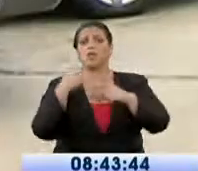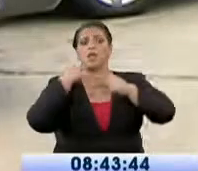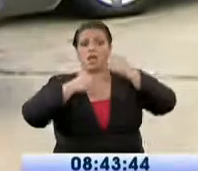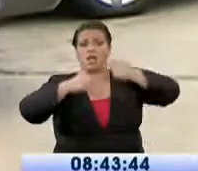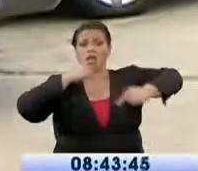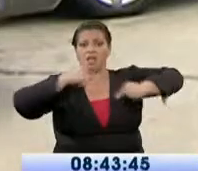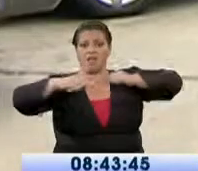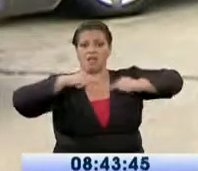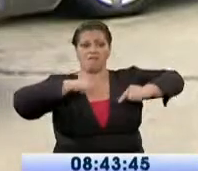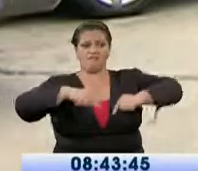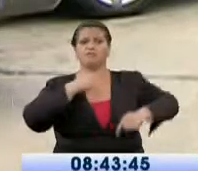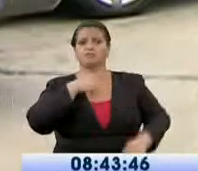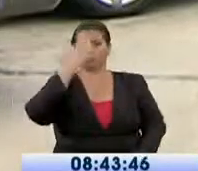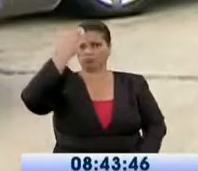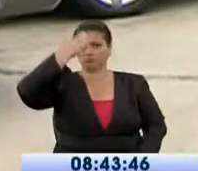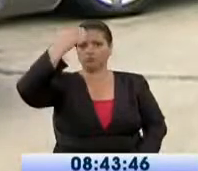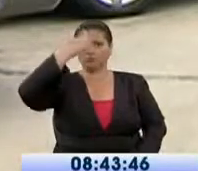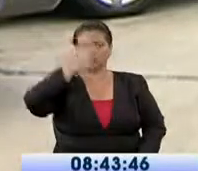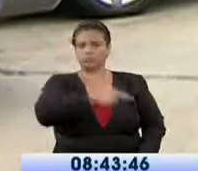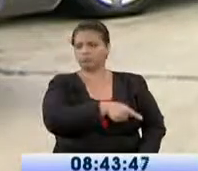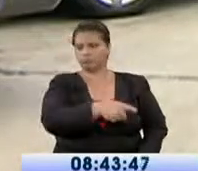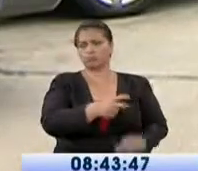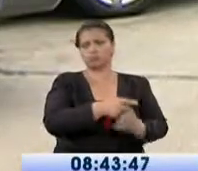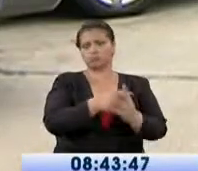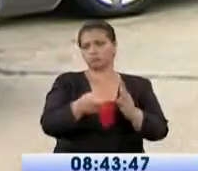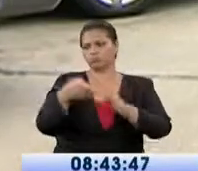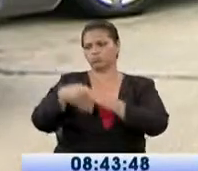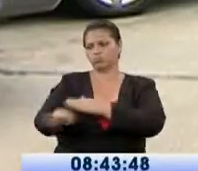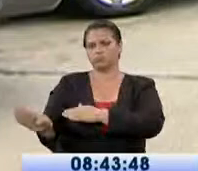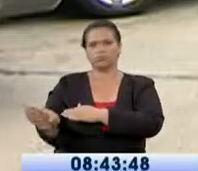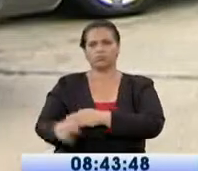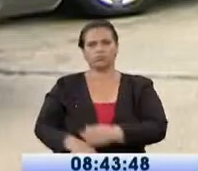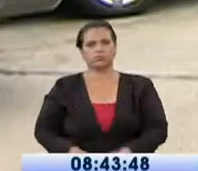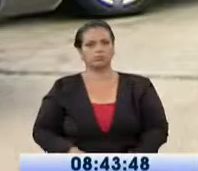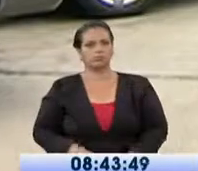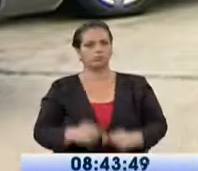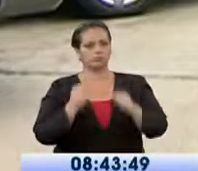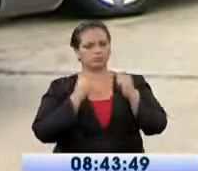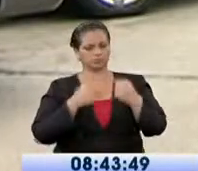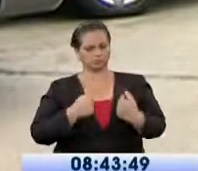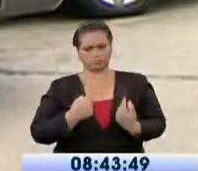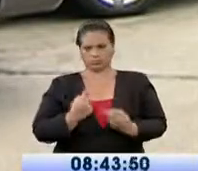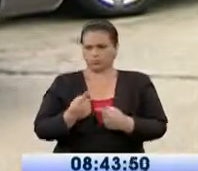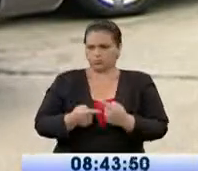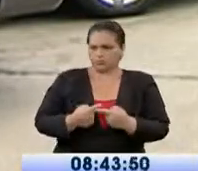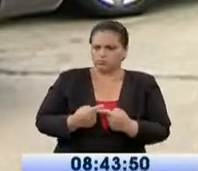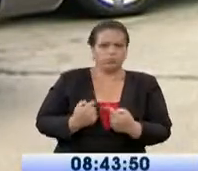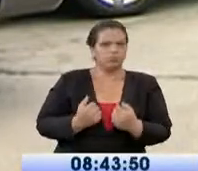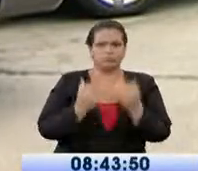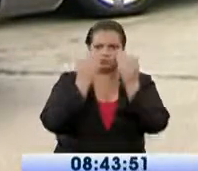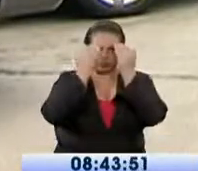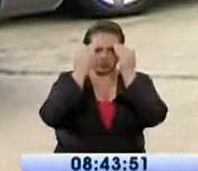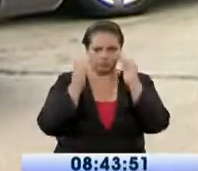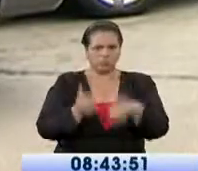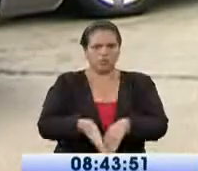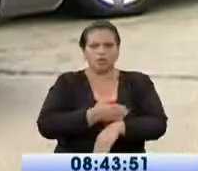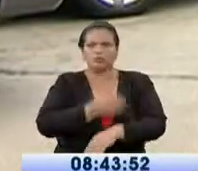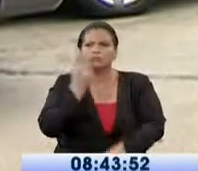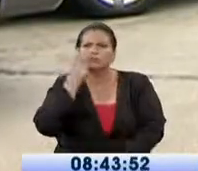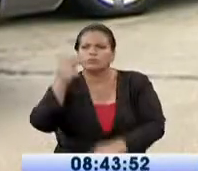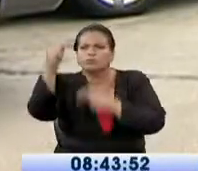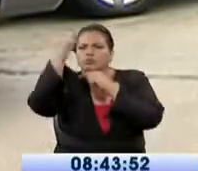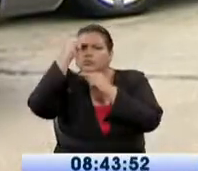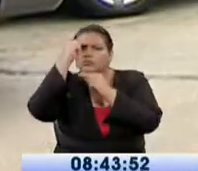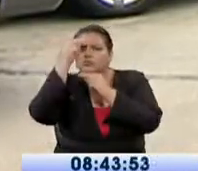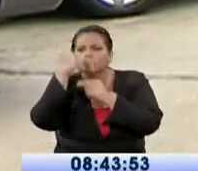jefe de antinarcóticos de la zona 8 aseguró que solo se enteró de los hechos a través de la denuncia en la fiscalía y los medios de comunicación. A partir de aquello,